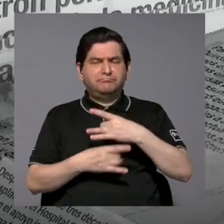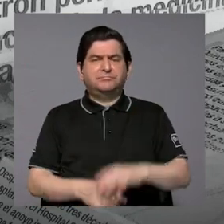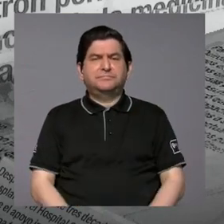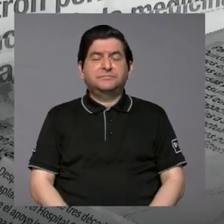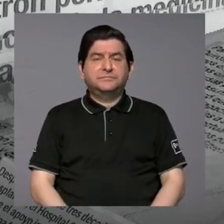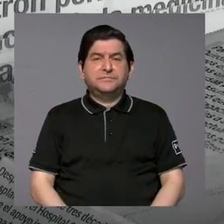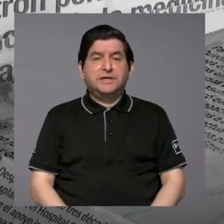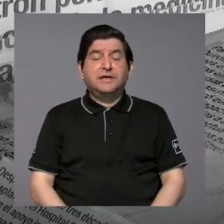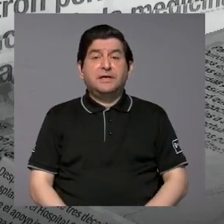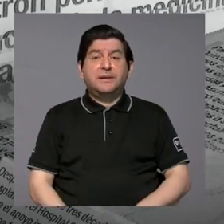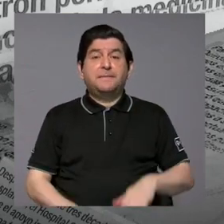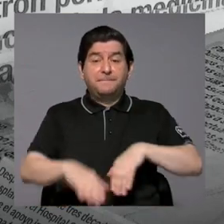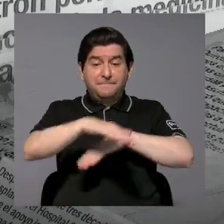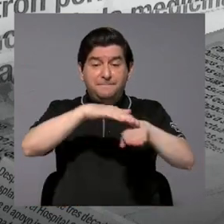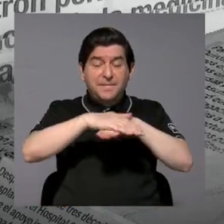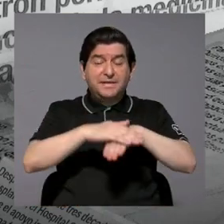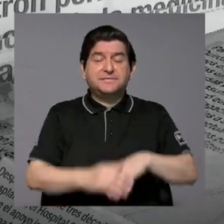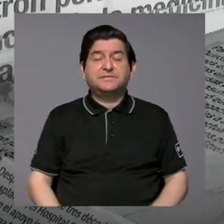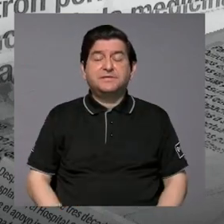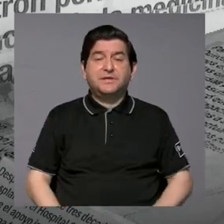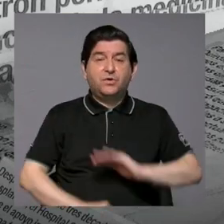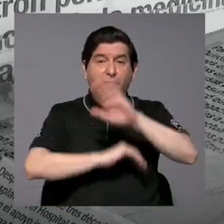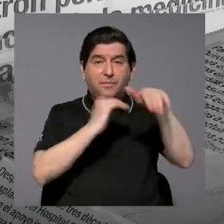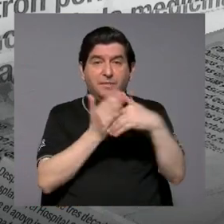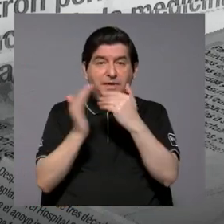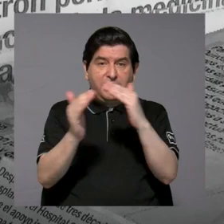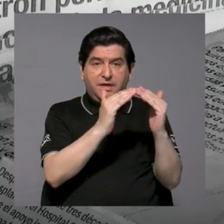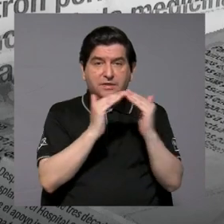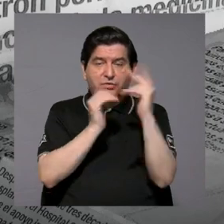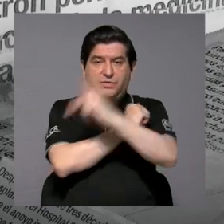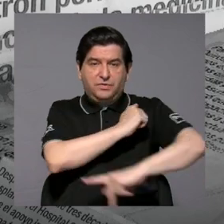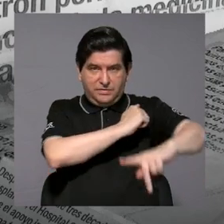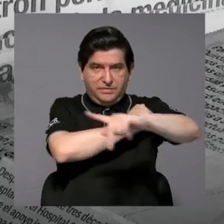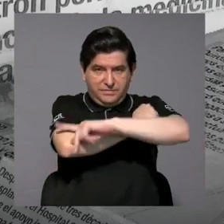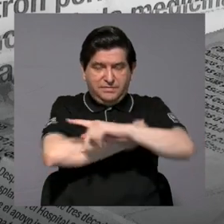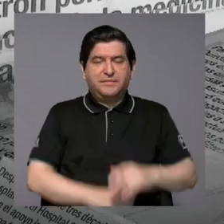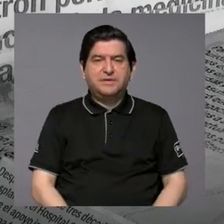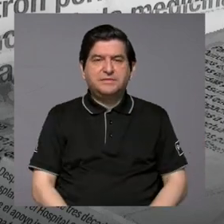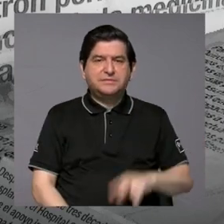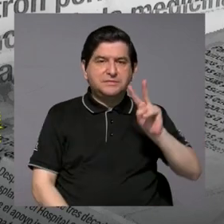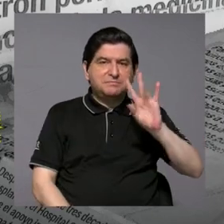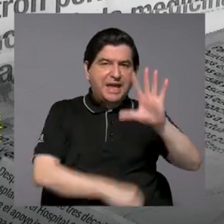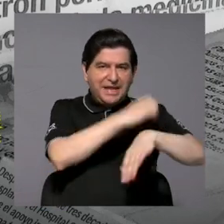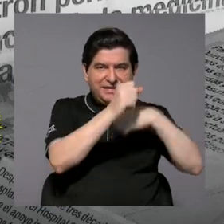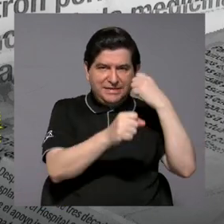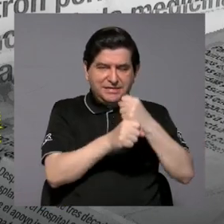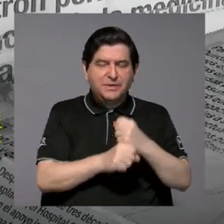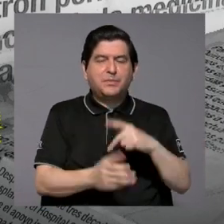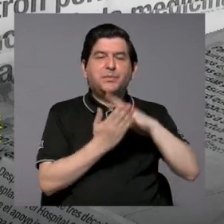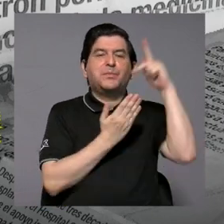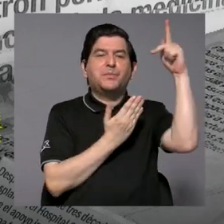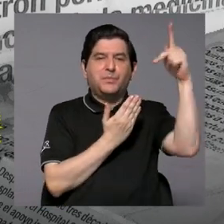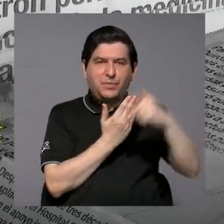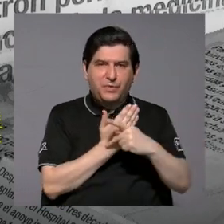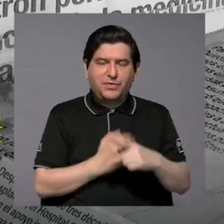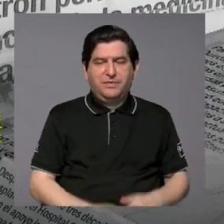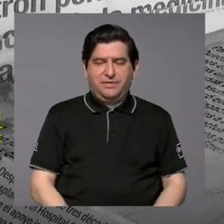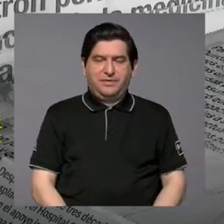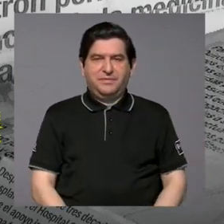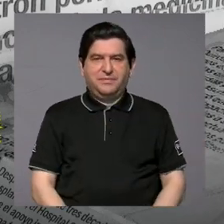esencial en la vida de todas las comunidades de este país y es los 25 años del programa